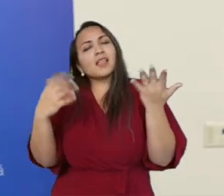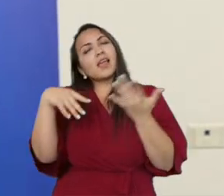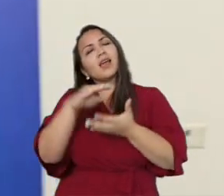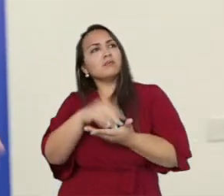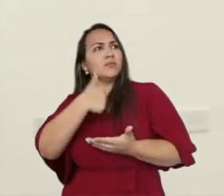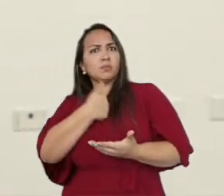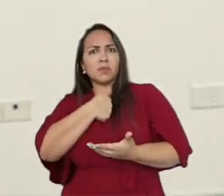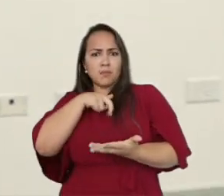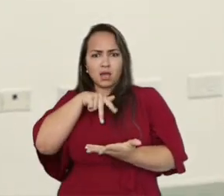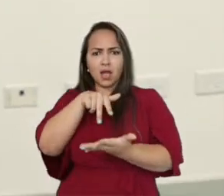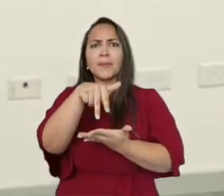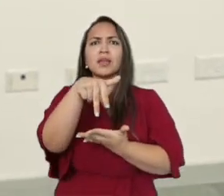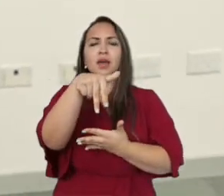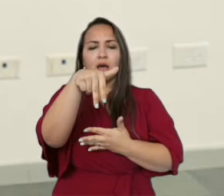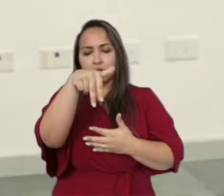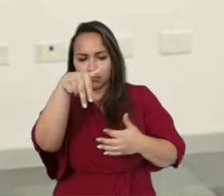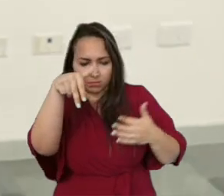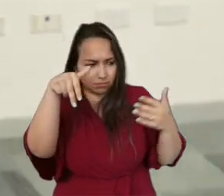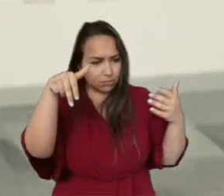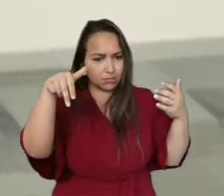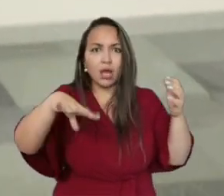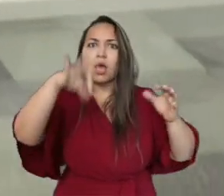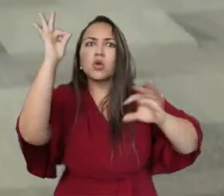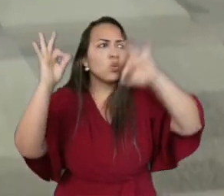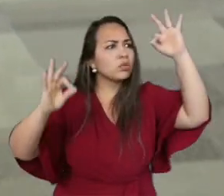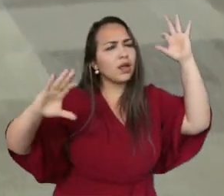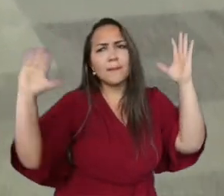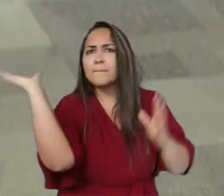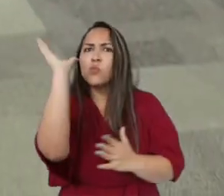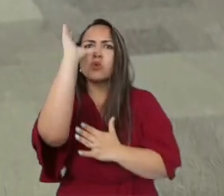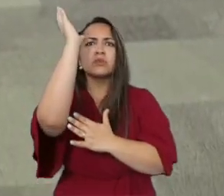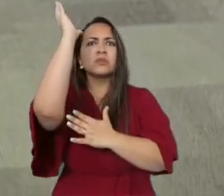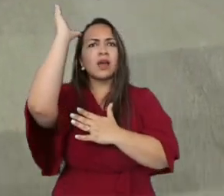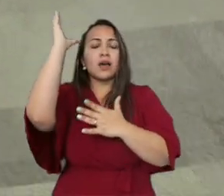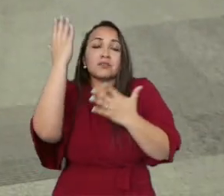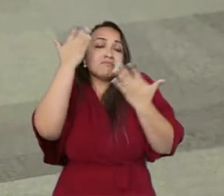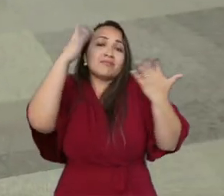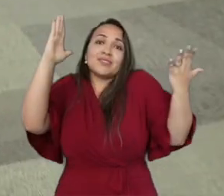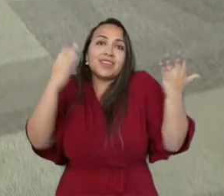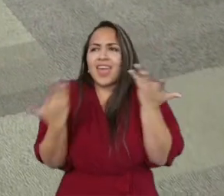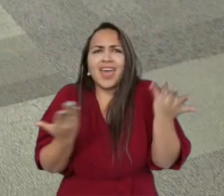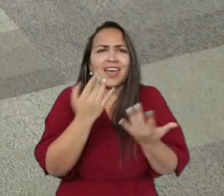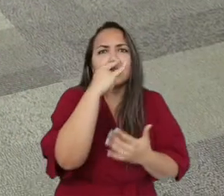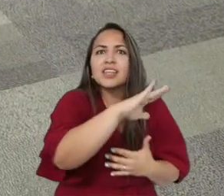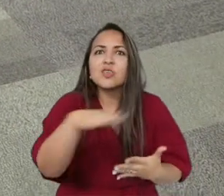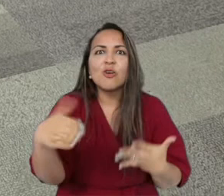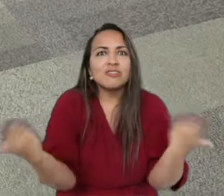el caminar, encontrar. Buscar, ¿qué será,